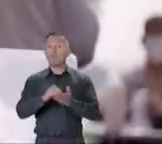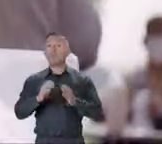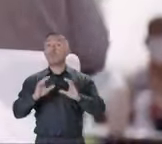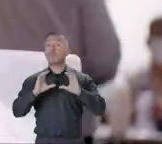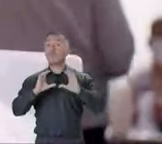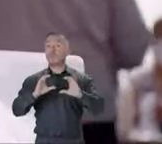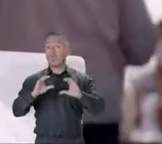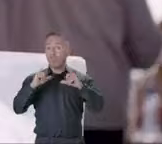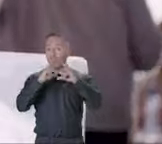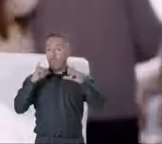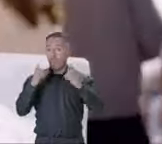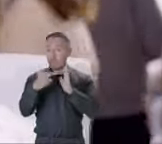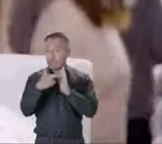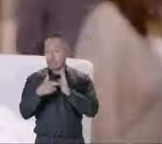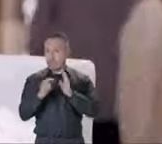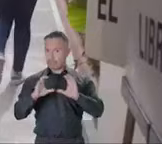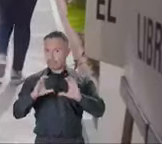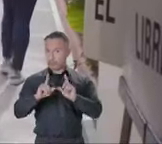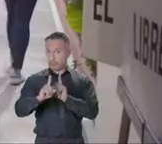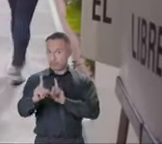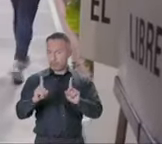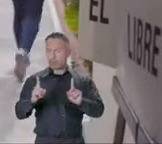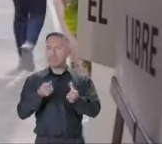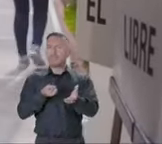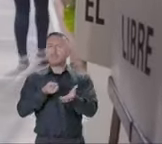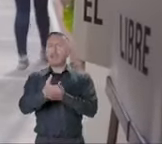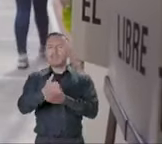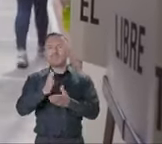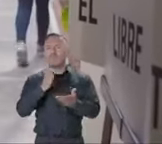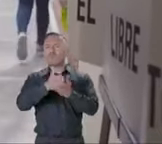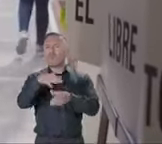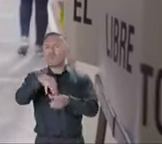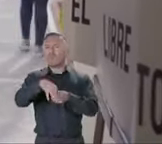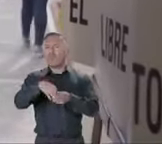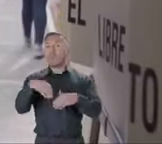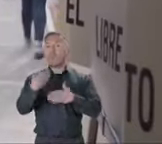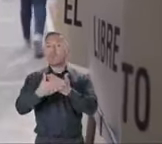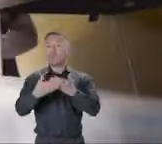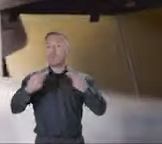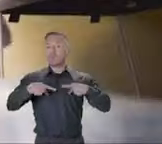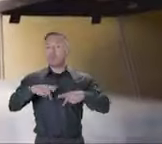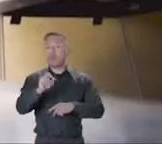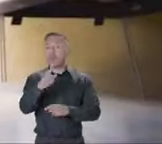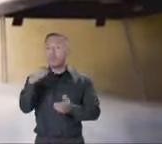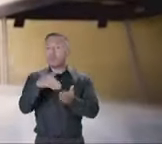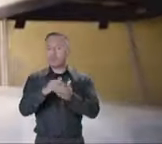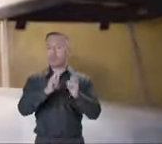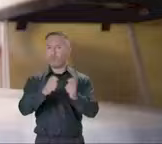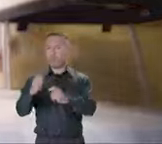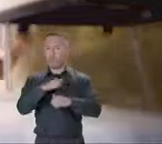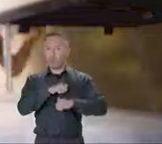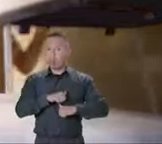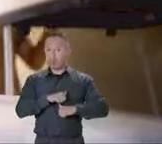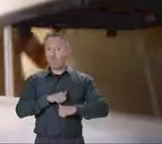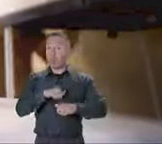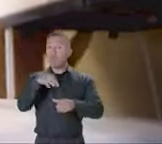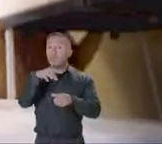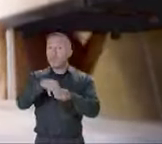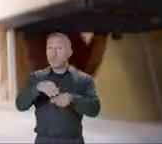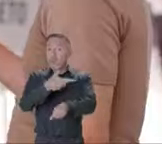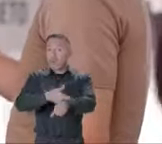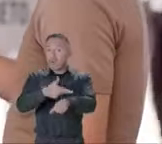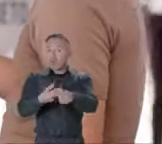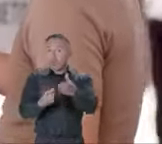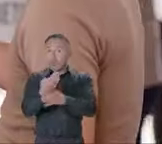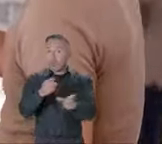las medidas sanitarias pertinentes, sal y elige a quienes ocuparán los más de 21,000 cargos de elección popular. Para eso, debes recoger la INE que tramitaste